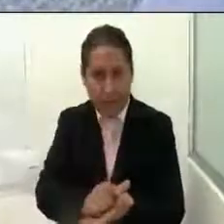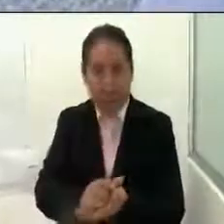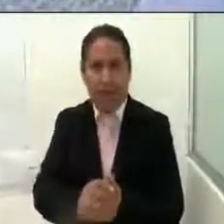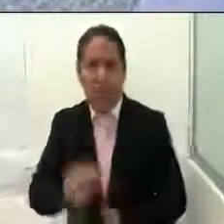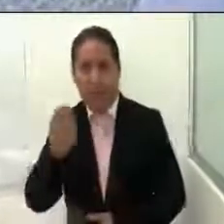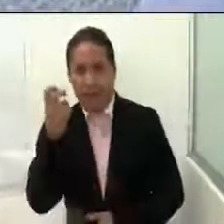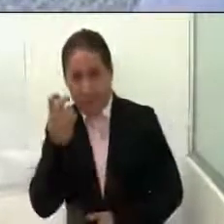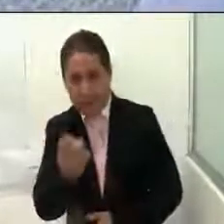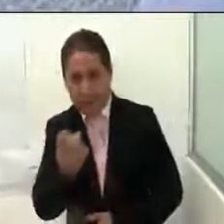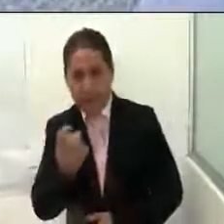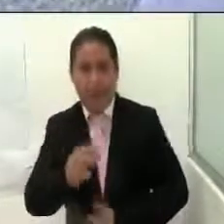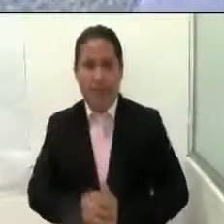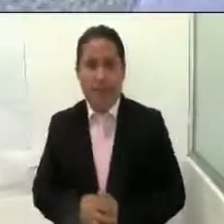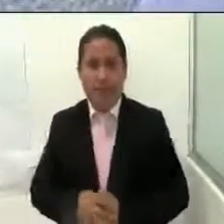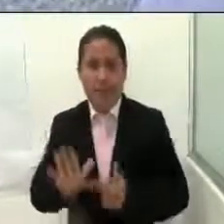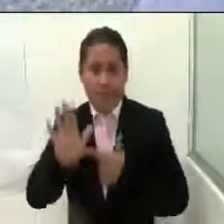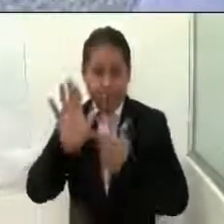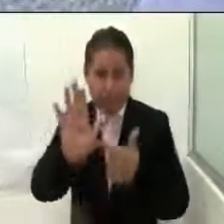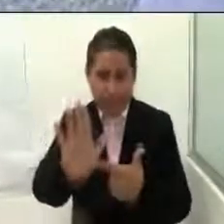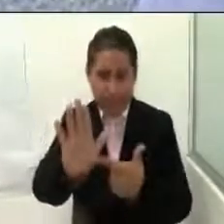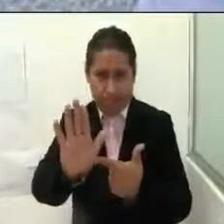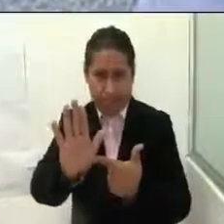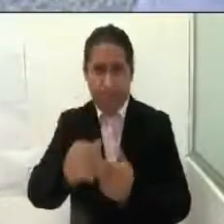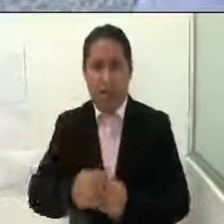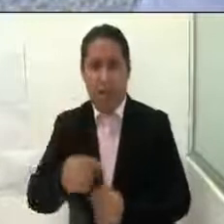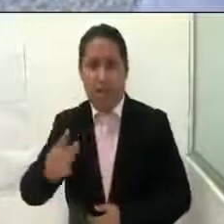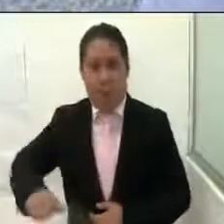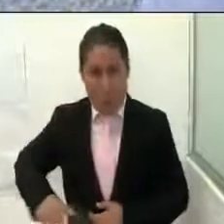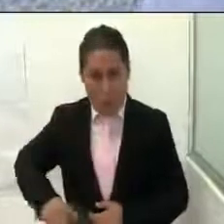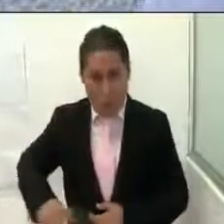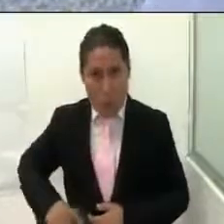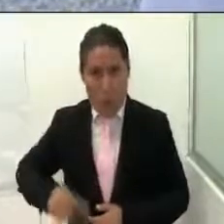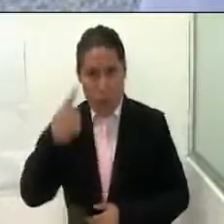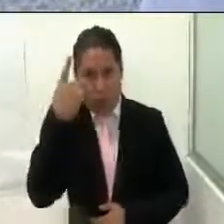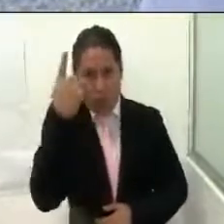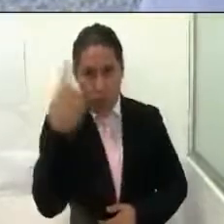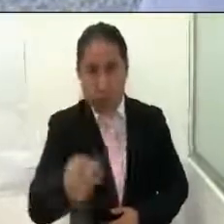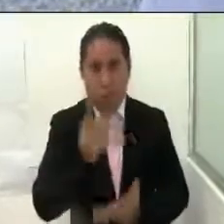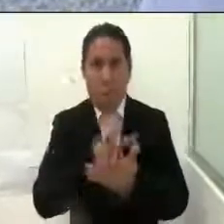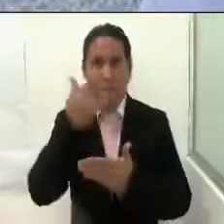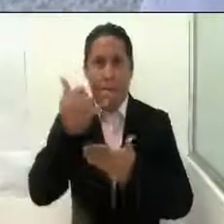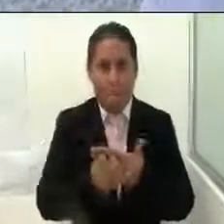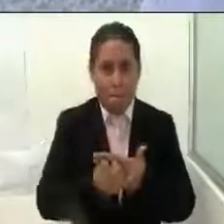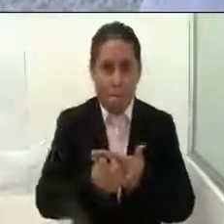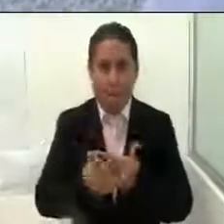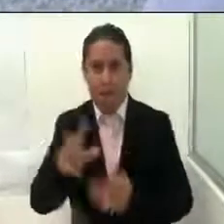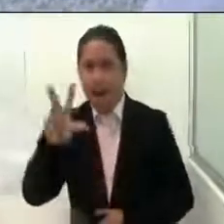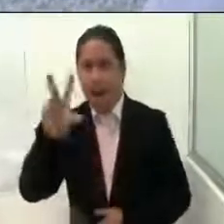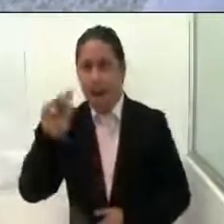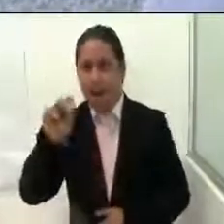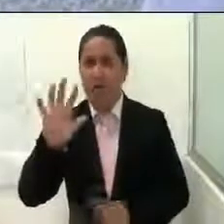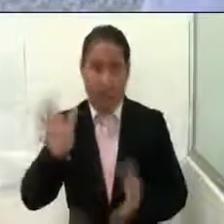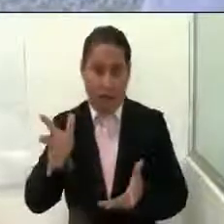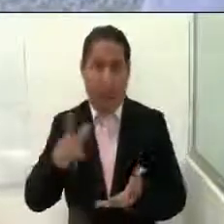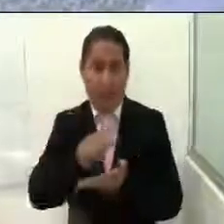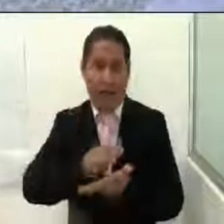no se propuso por parte del ejecutivo el proyecto y que ahora ya no es un proyecto es una realidad porque